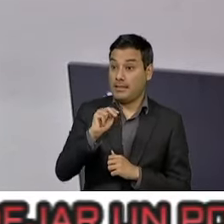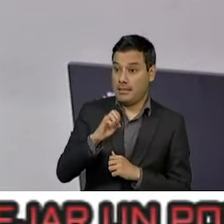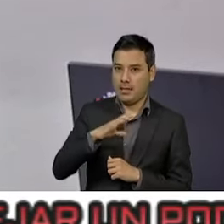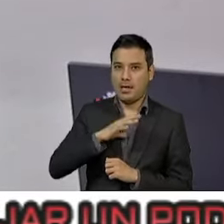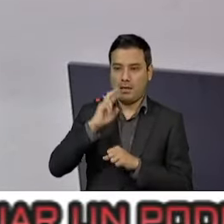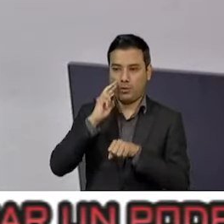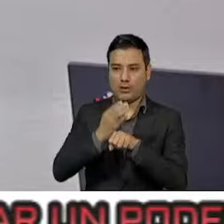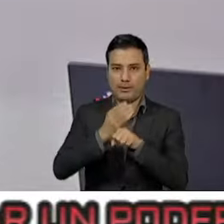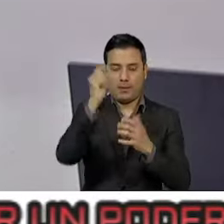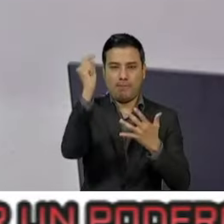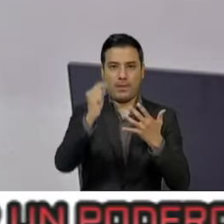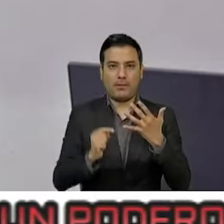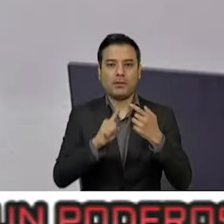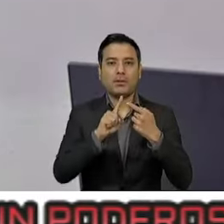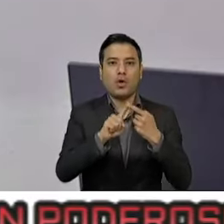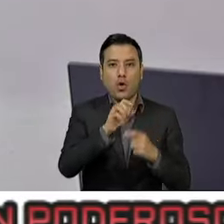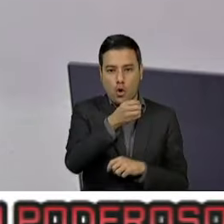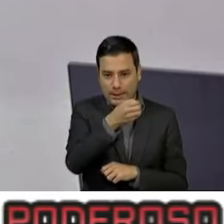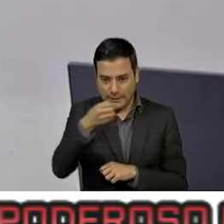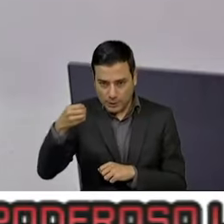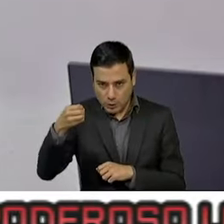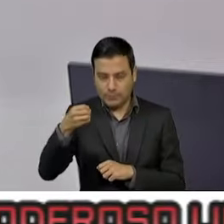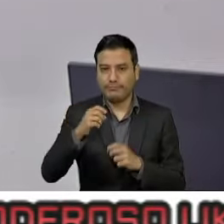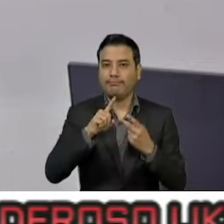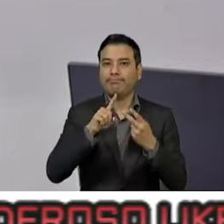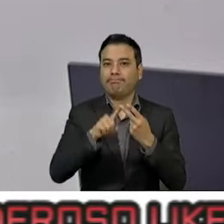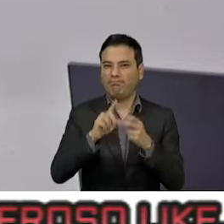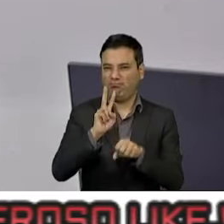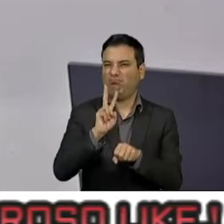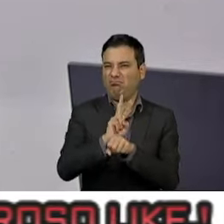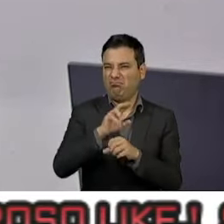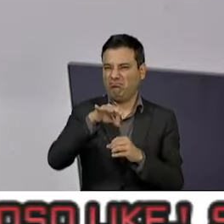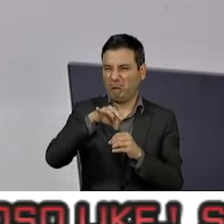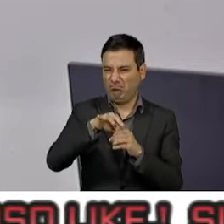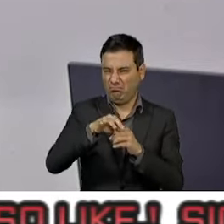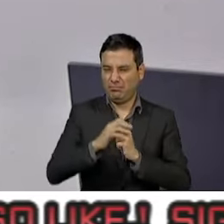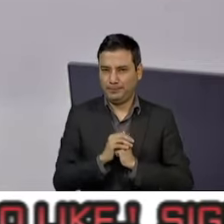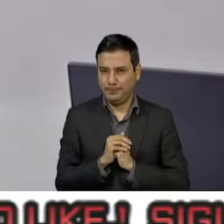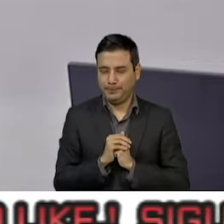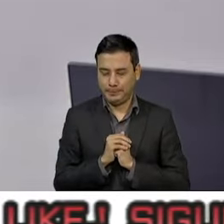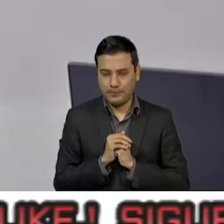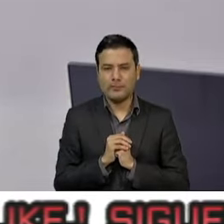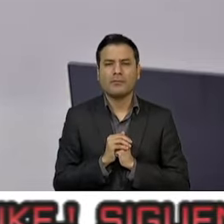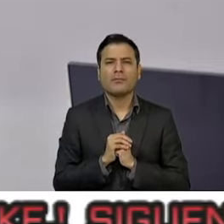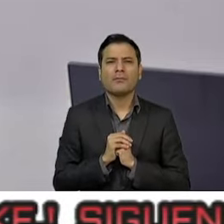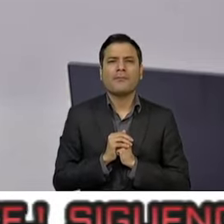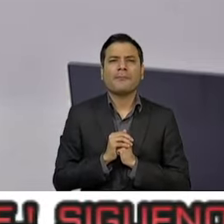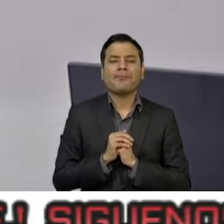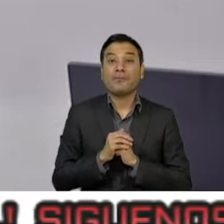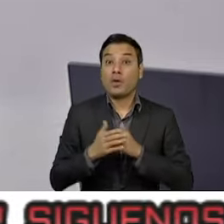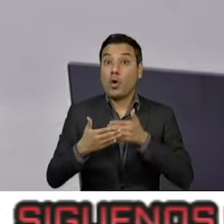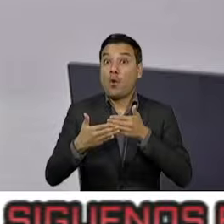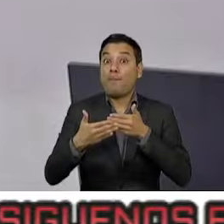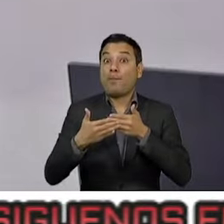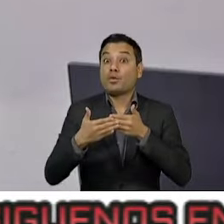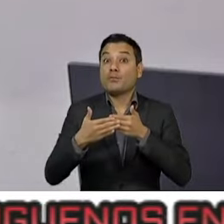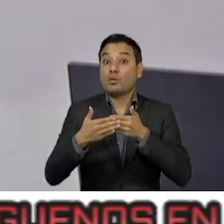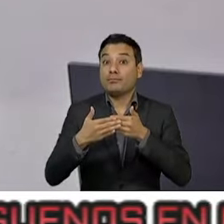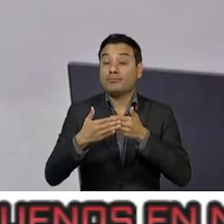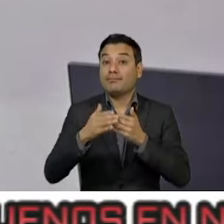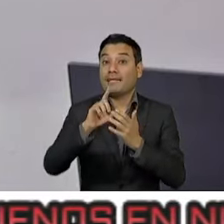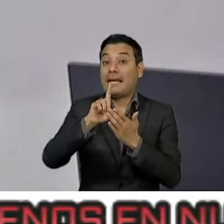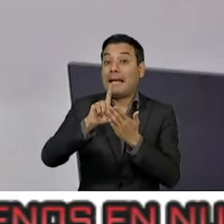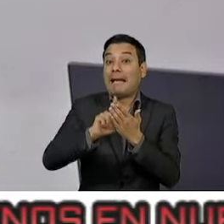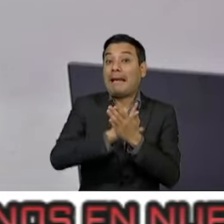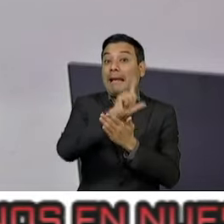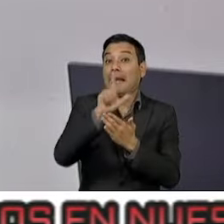que son la organización y el arbitraje electoral. Lo anterior, porque una próxima reforma electoral que